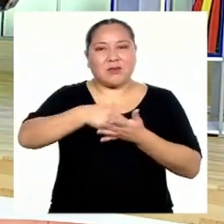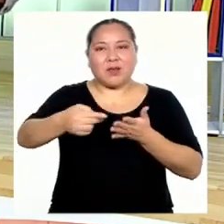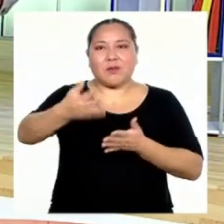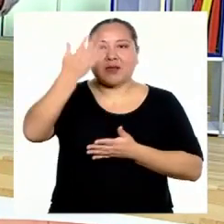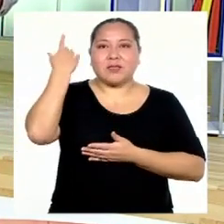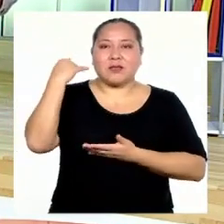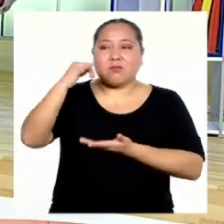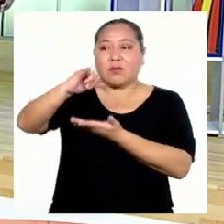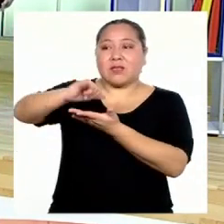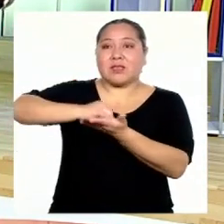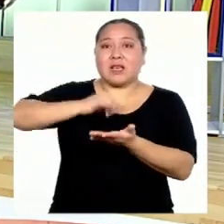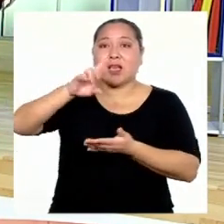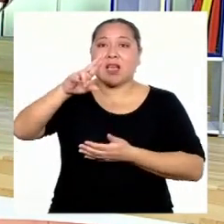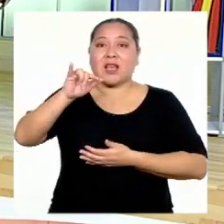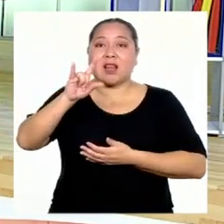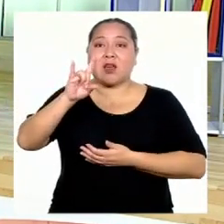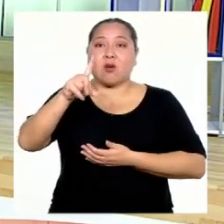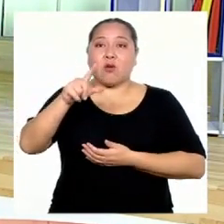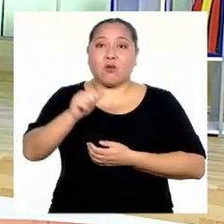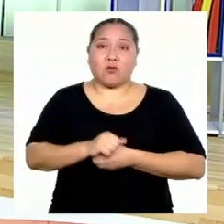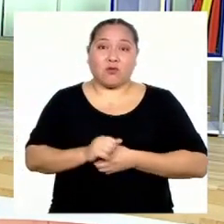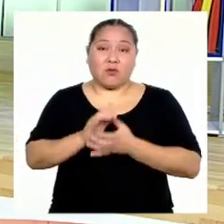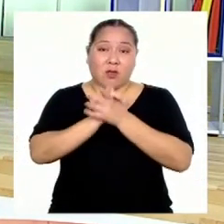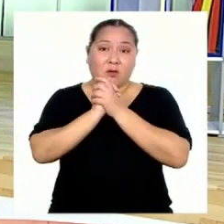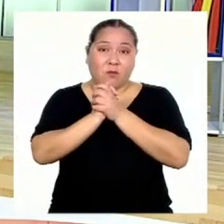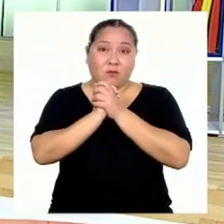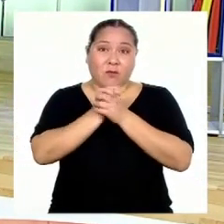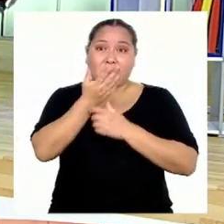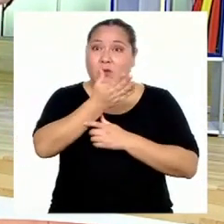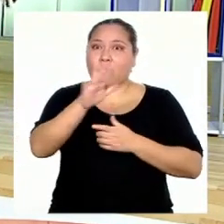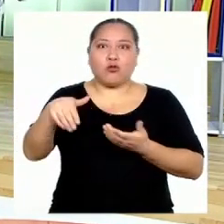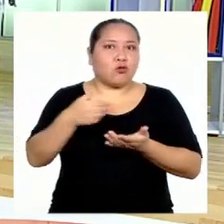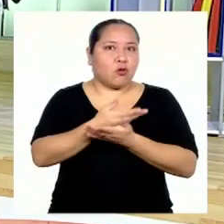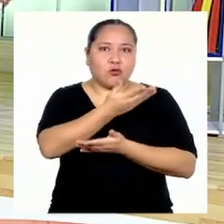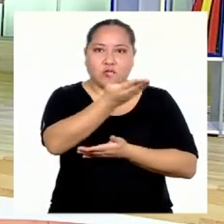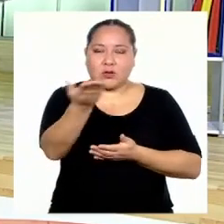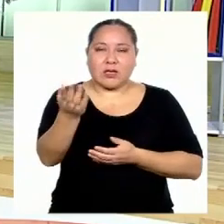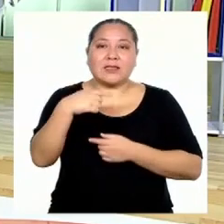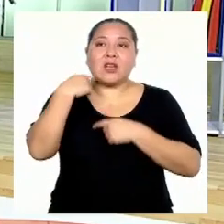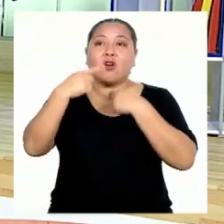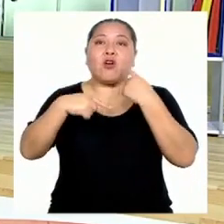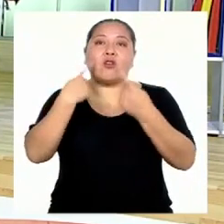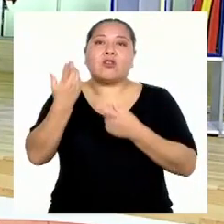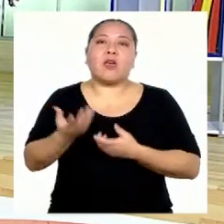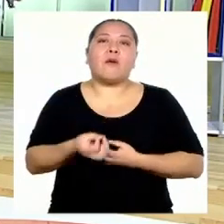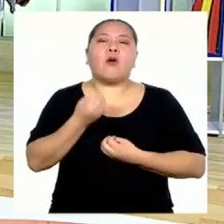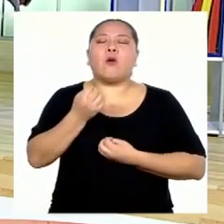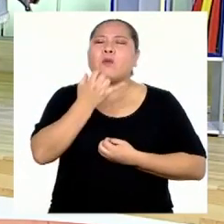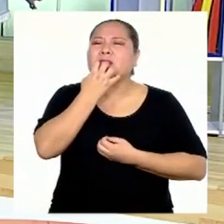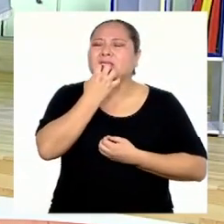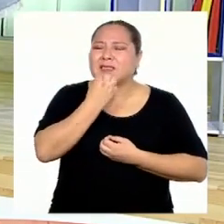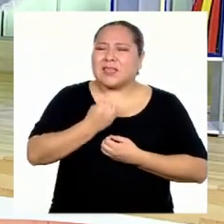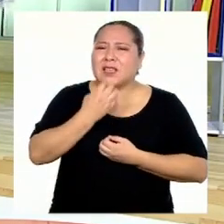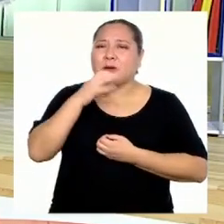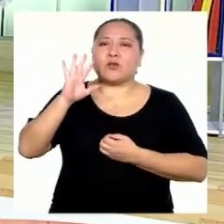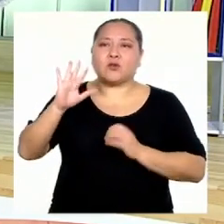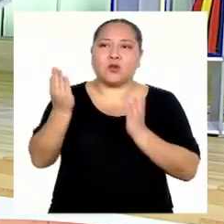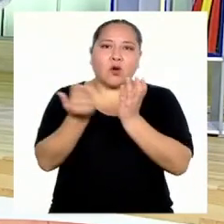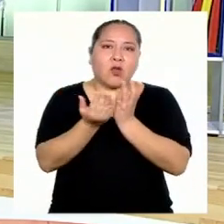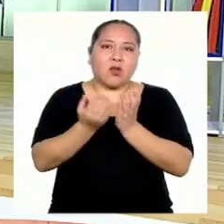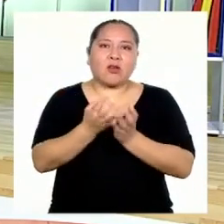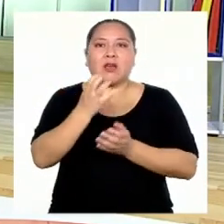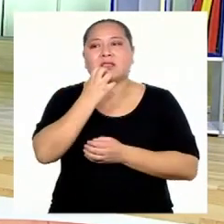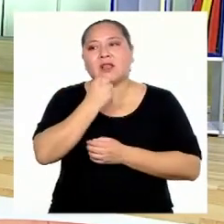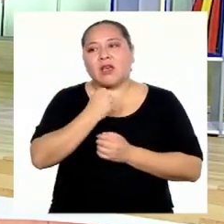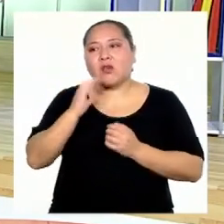un mensaje de Raúl, un compañero como todas y todos ustedes, que nos contaba todo lo que extrañaba de su colegio, de su barrio,